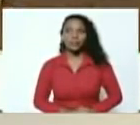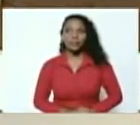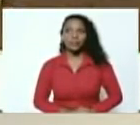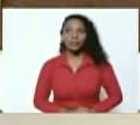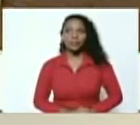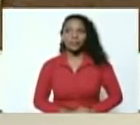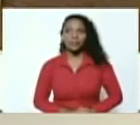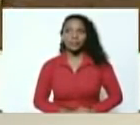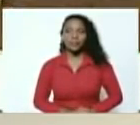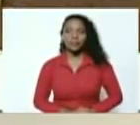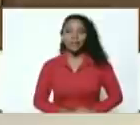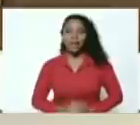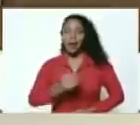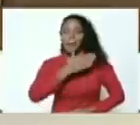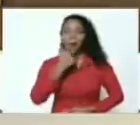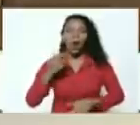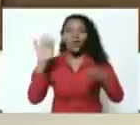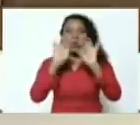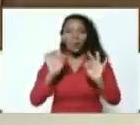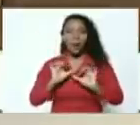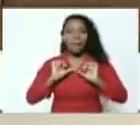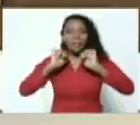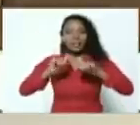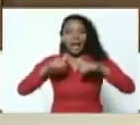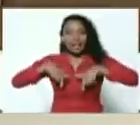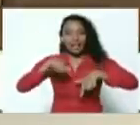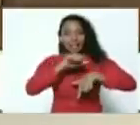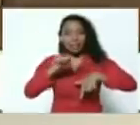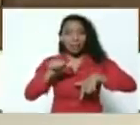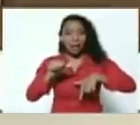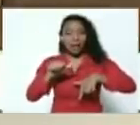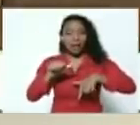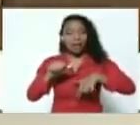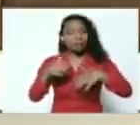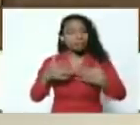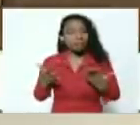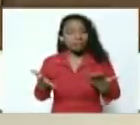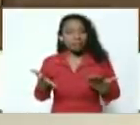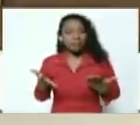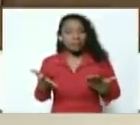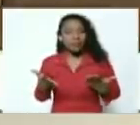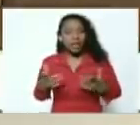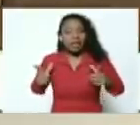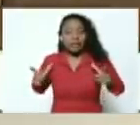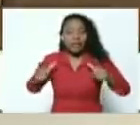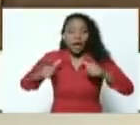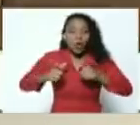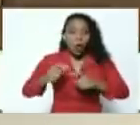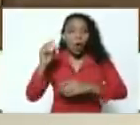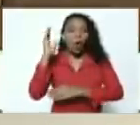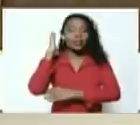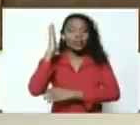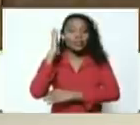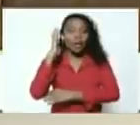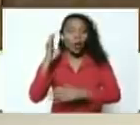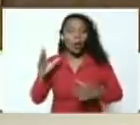No había mejor manera de empezar esta semana que con una reunión del Consejo de